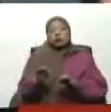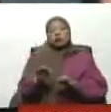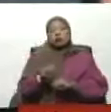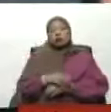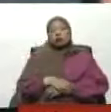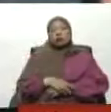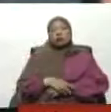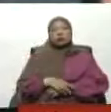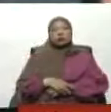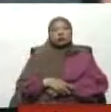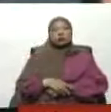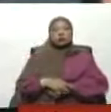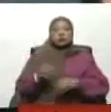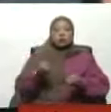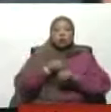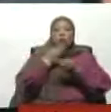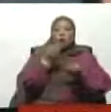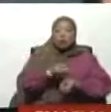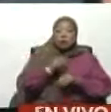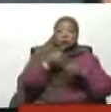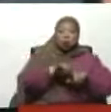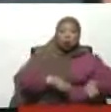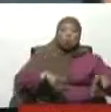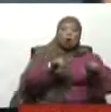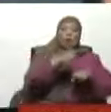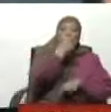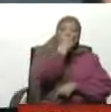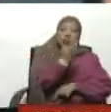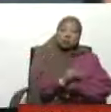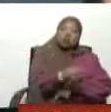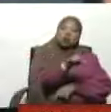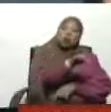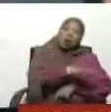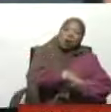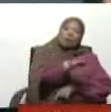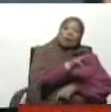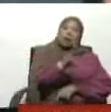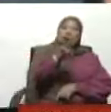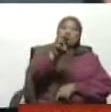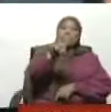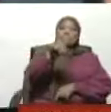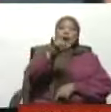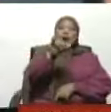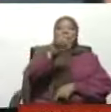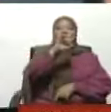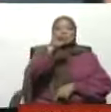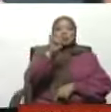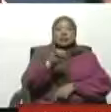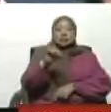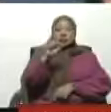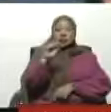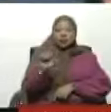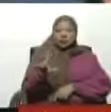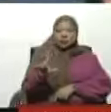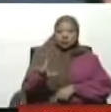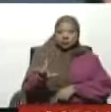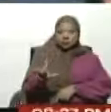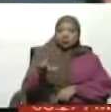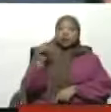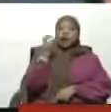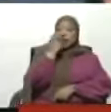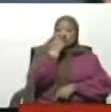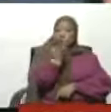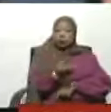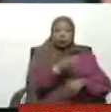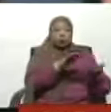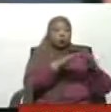me comentó en el Maizal, o nos comentó, que usted delegaba en nosotros su agenda para visitar las comunas y